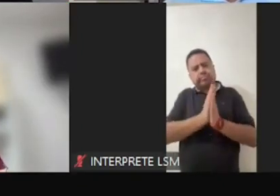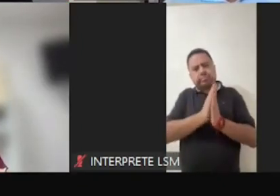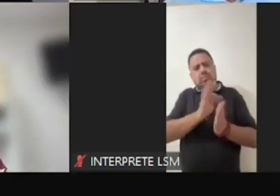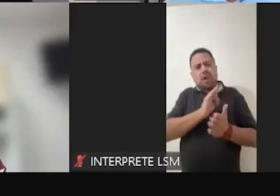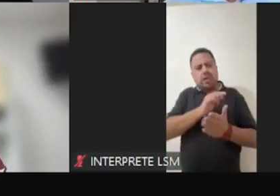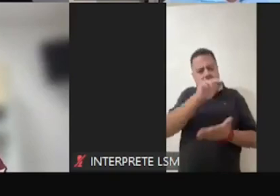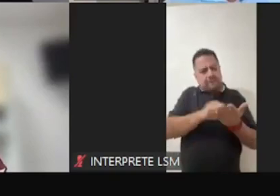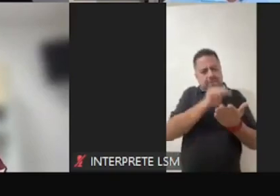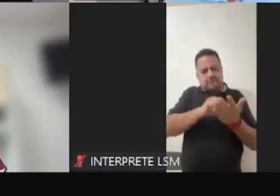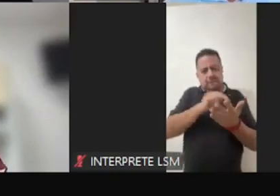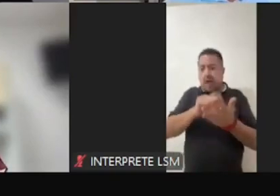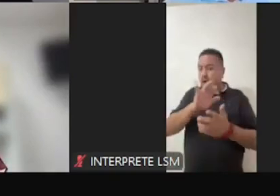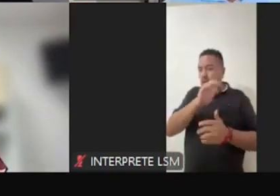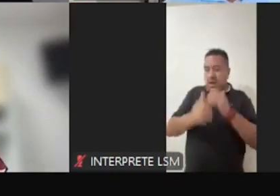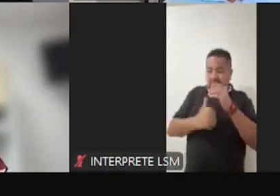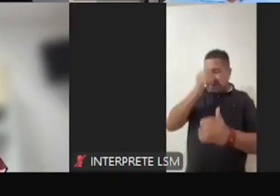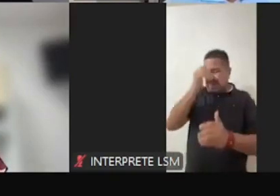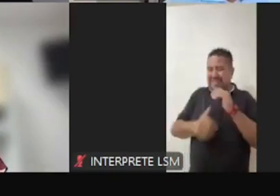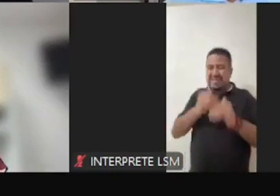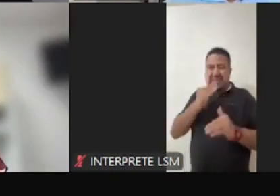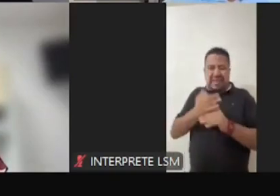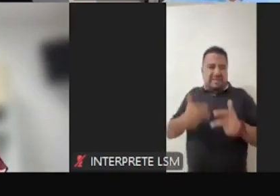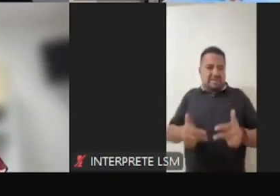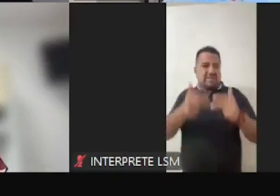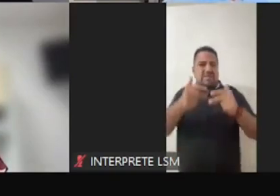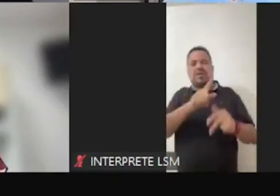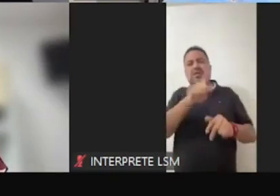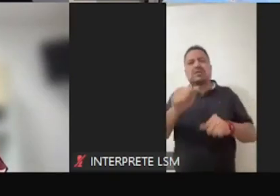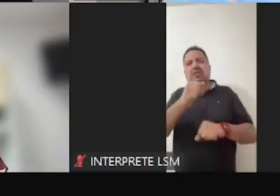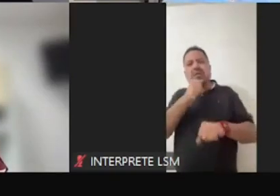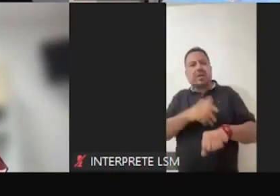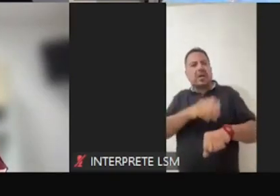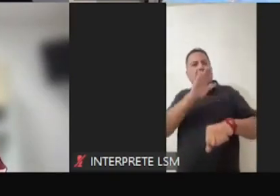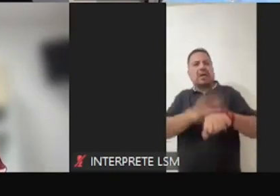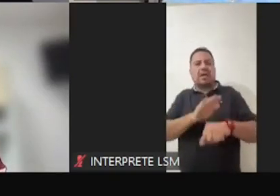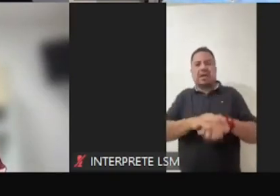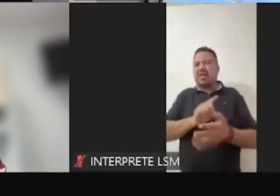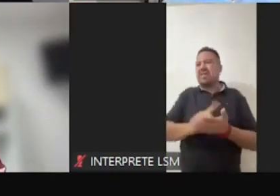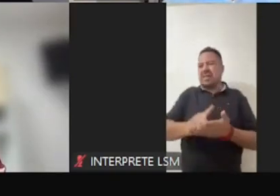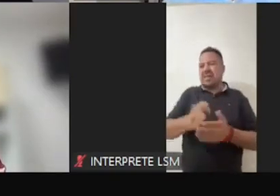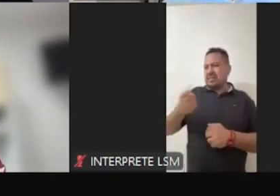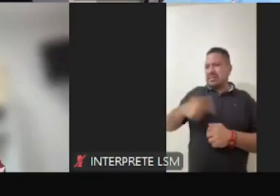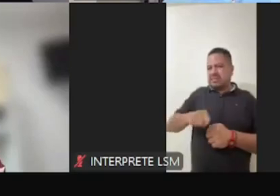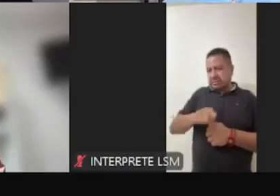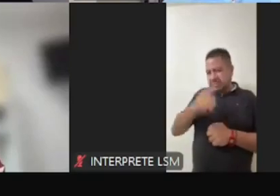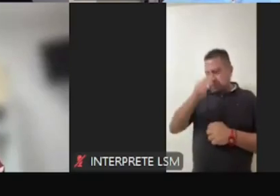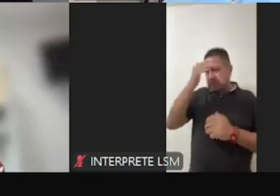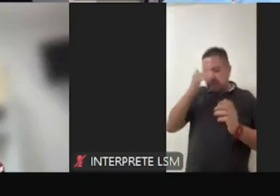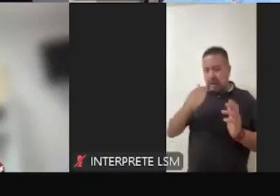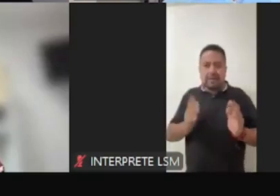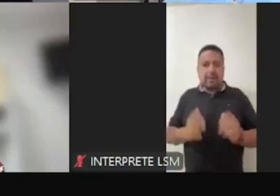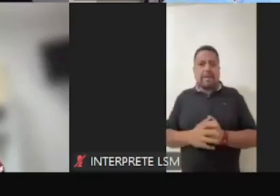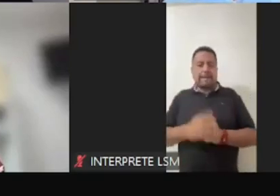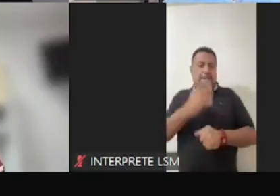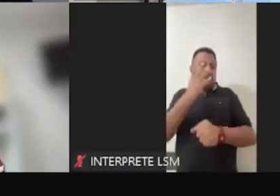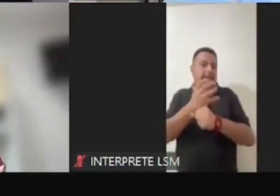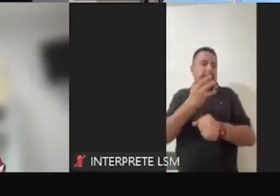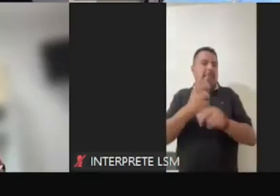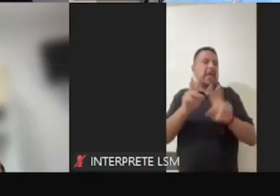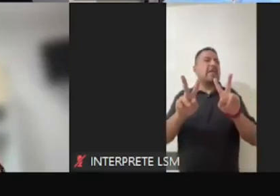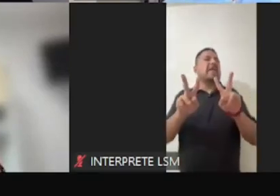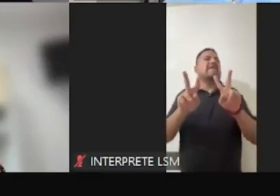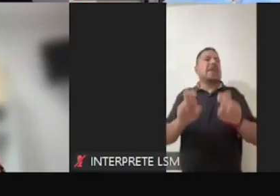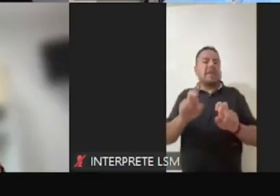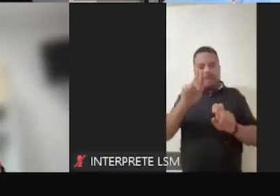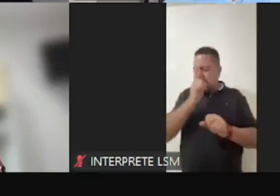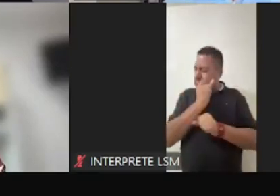firmas al término de la presente sesión Y notifíquese corresponde el cuarto asunto listado